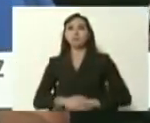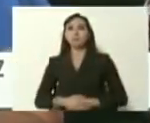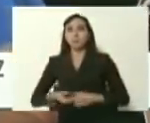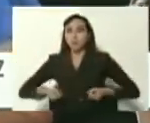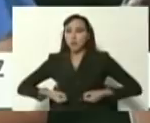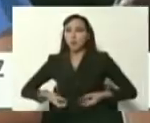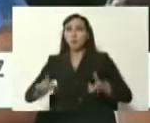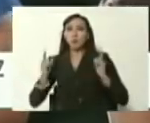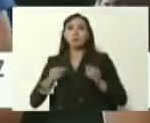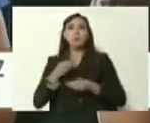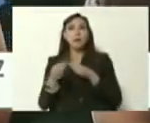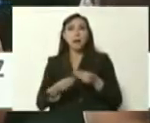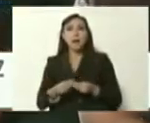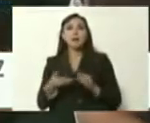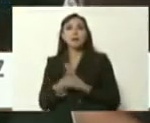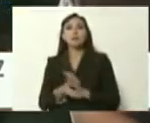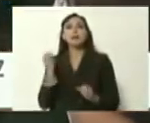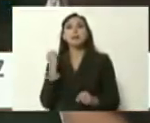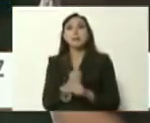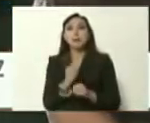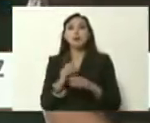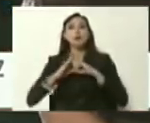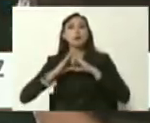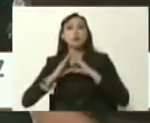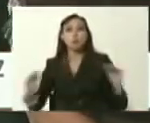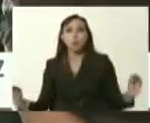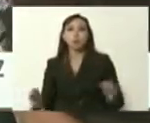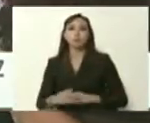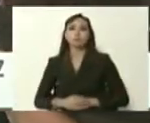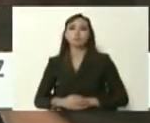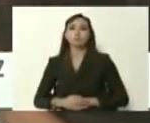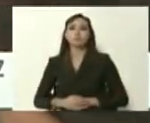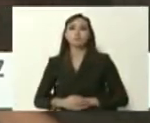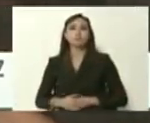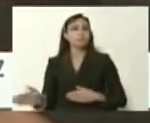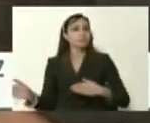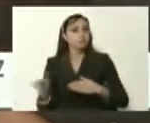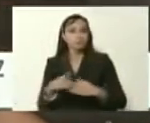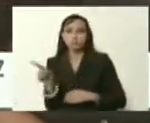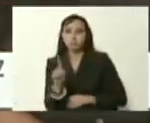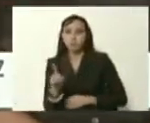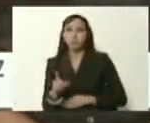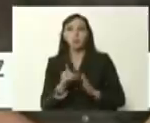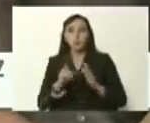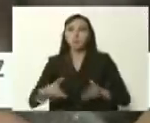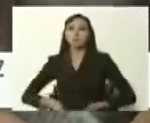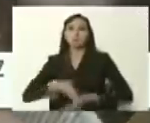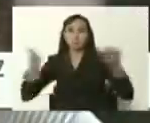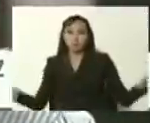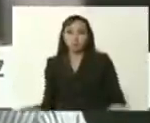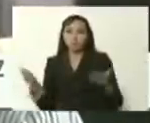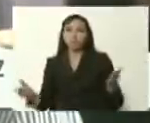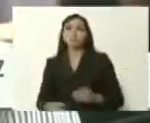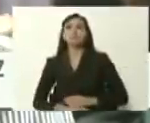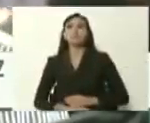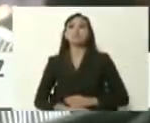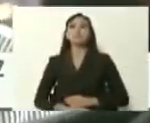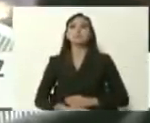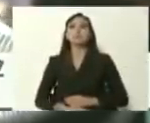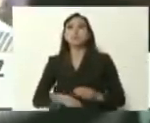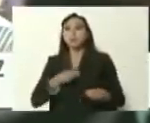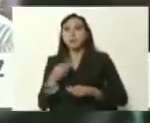oportunidades laborales, entre otros, porque a ninguno se le puede privar de los derechos que por constitución como ciudadanos